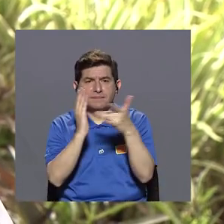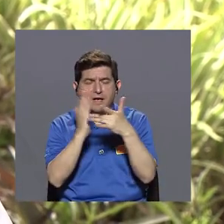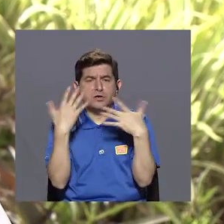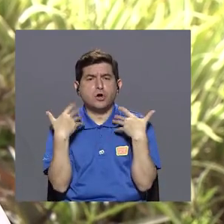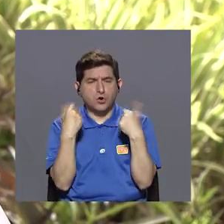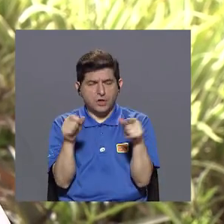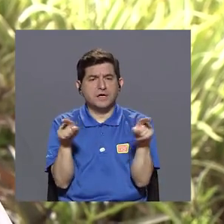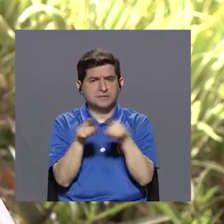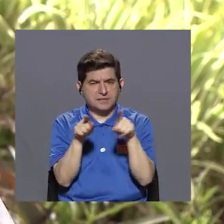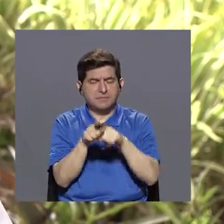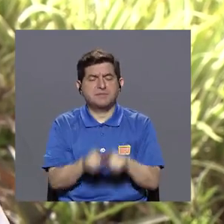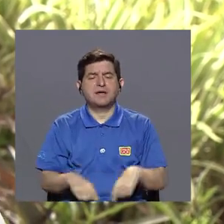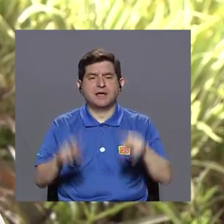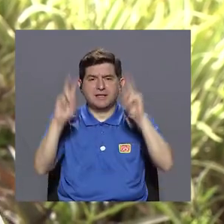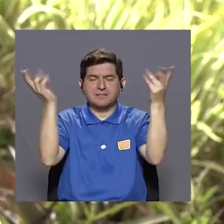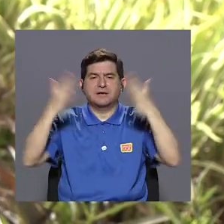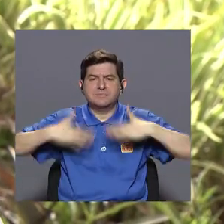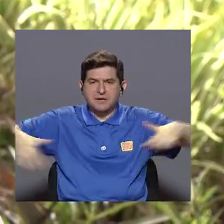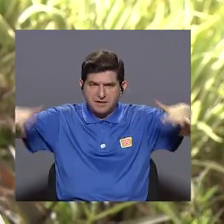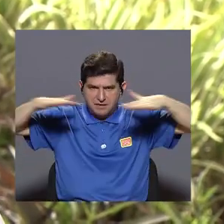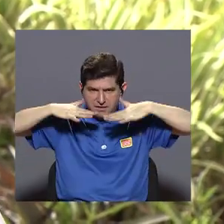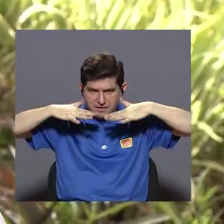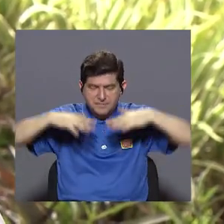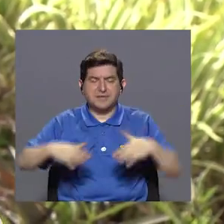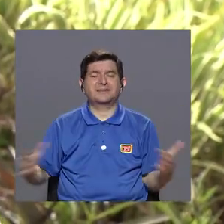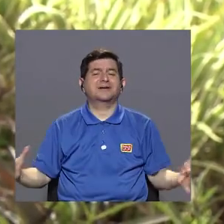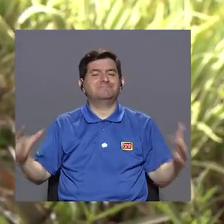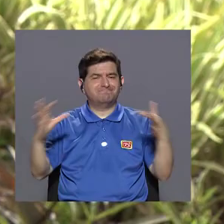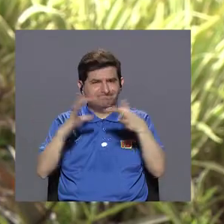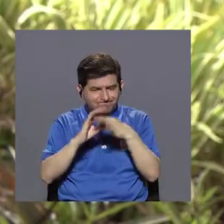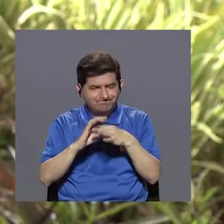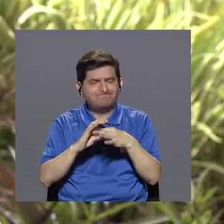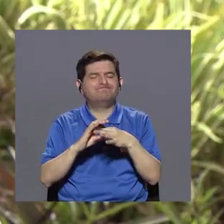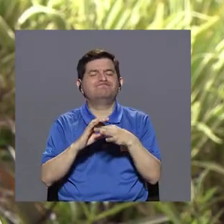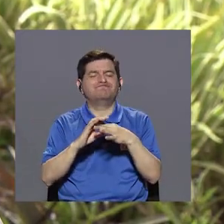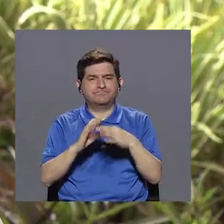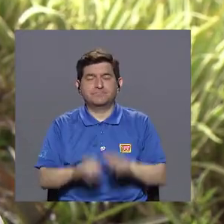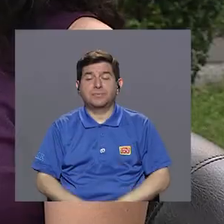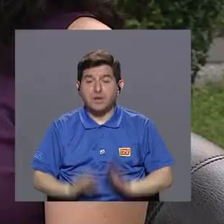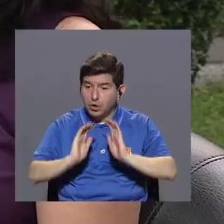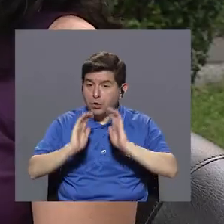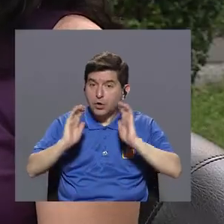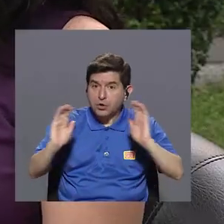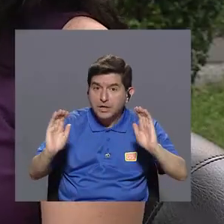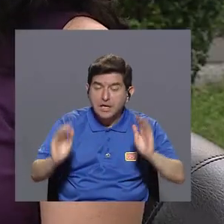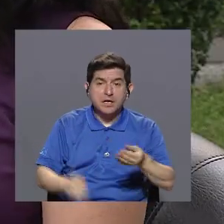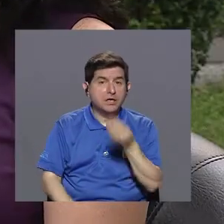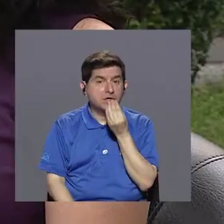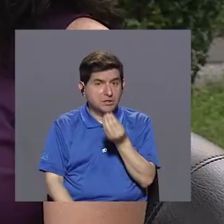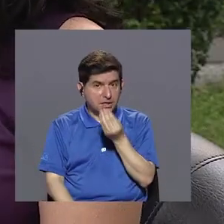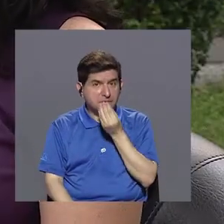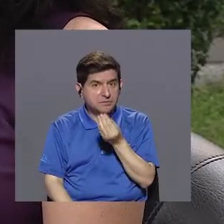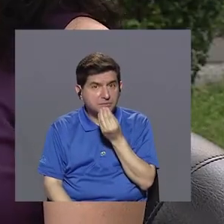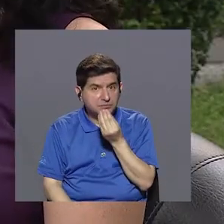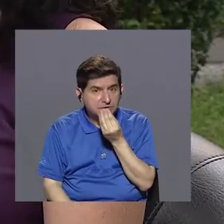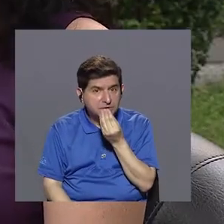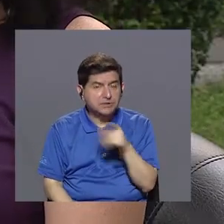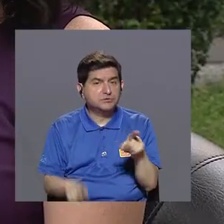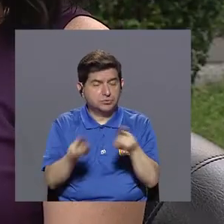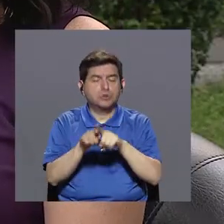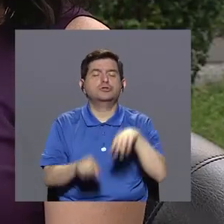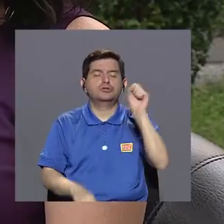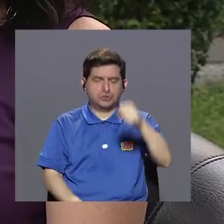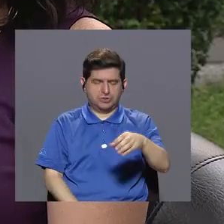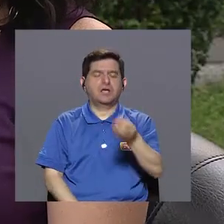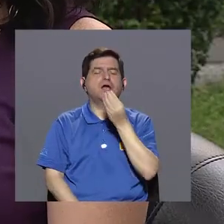Tecnologías en salud, el tema ambiental, ¿verdad? Que también tiene que ver mucho con eso. Con niños, de la alimentación,